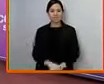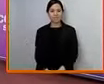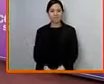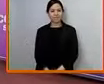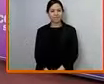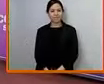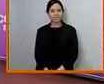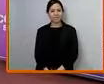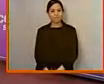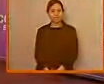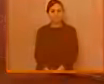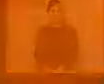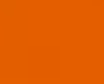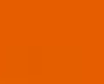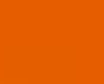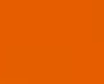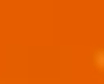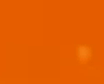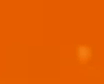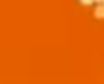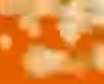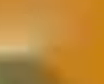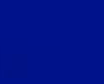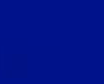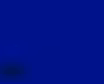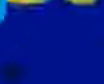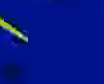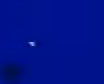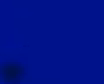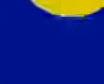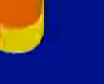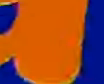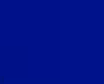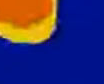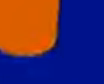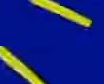Esto fue el